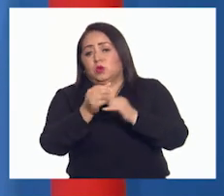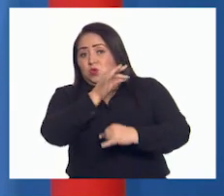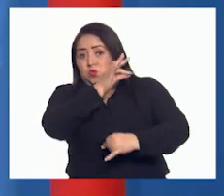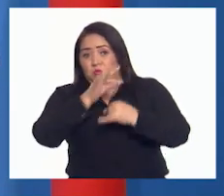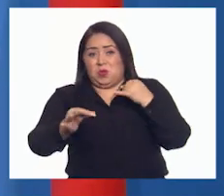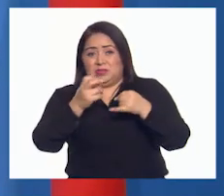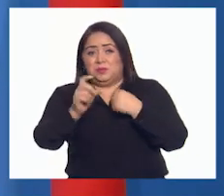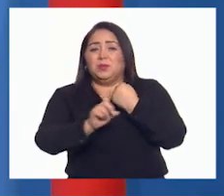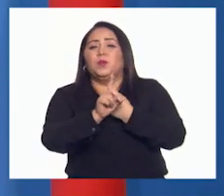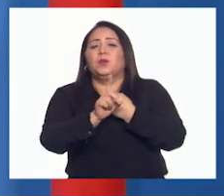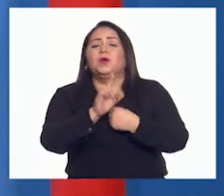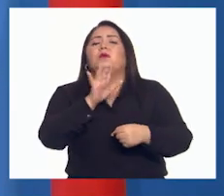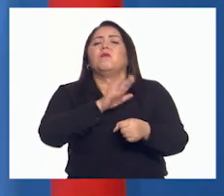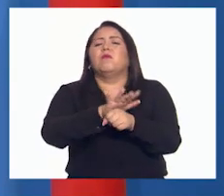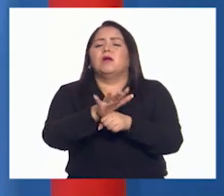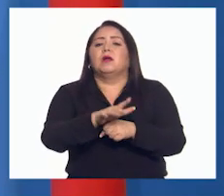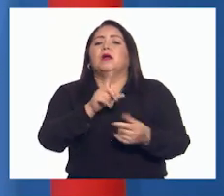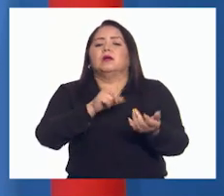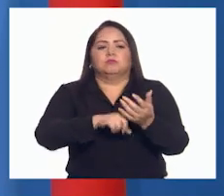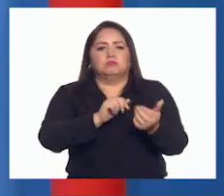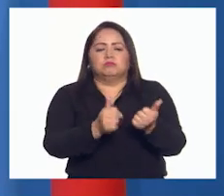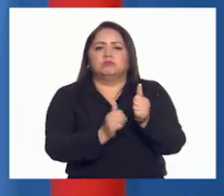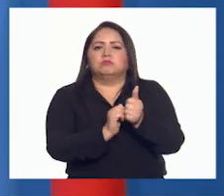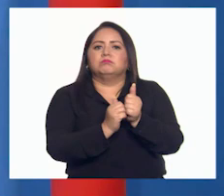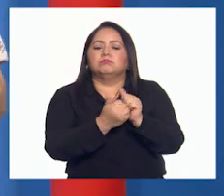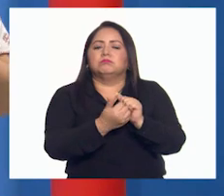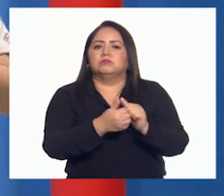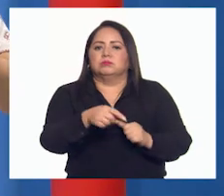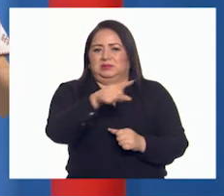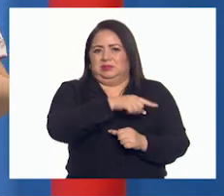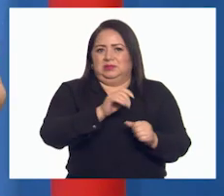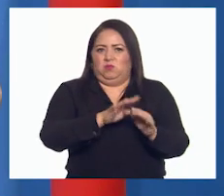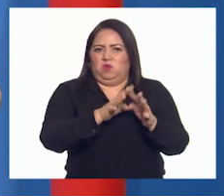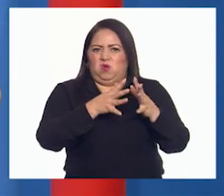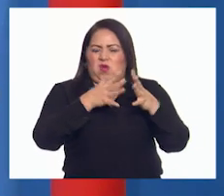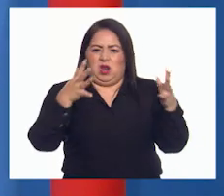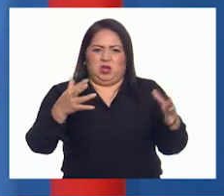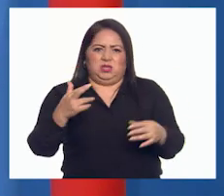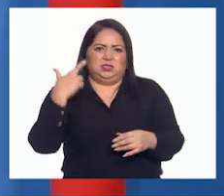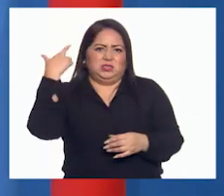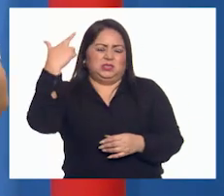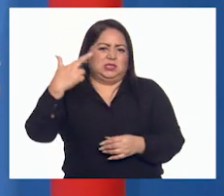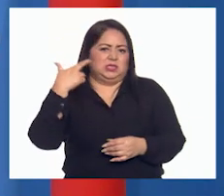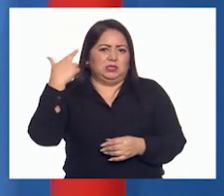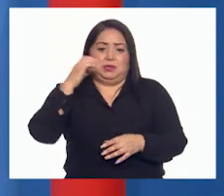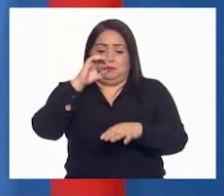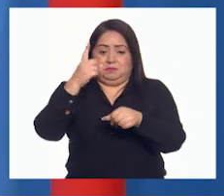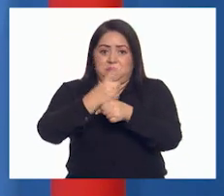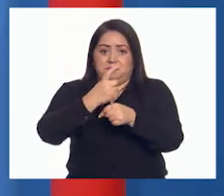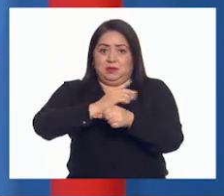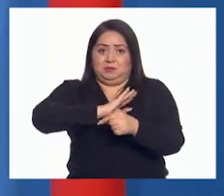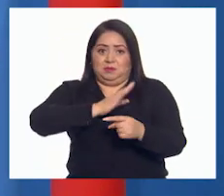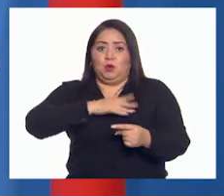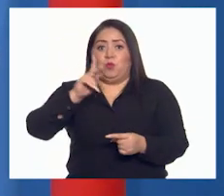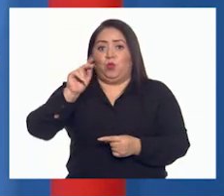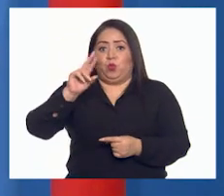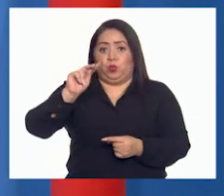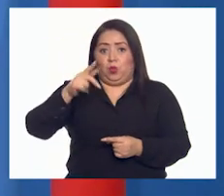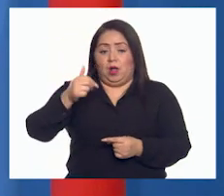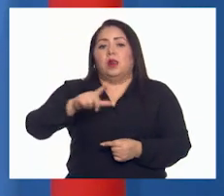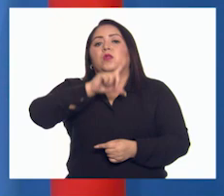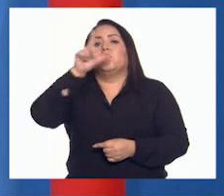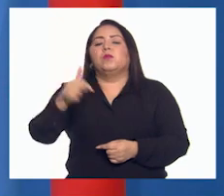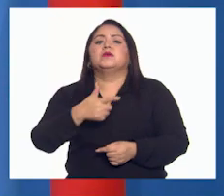última consecuencia que surgieran los grandes imperios coloniales, primero España y Portugal y